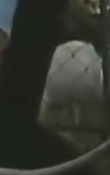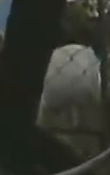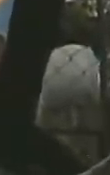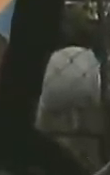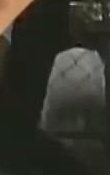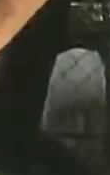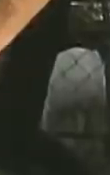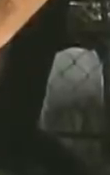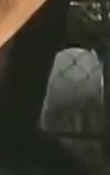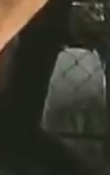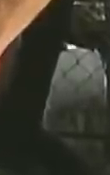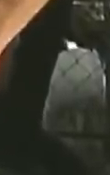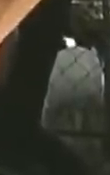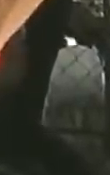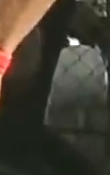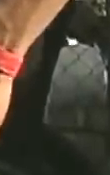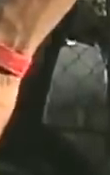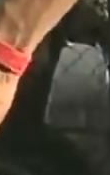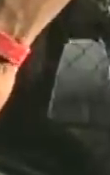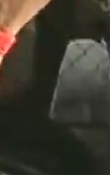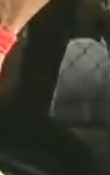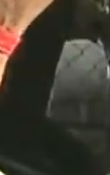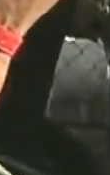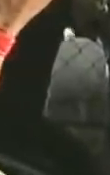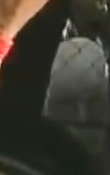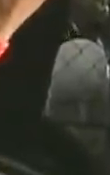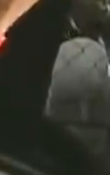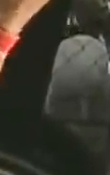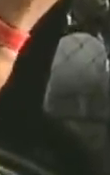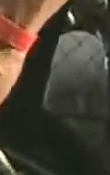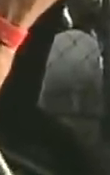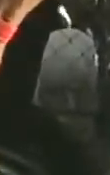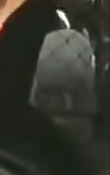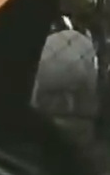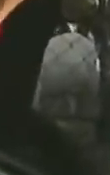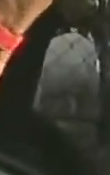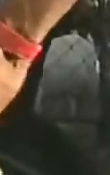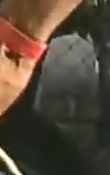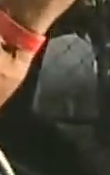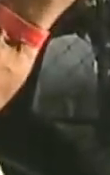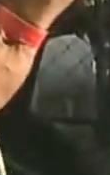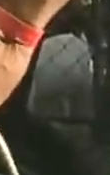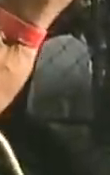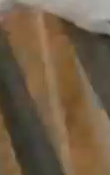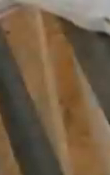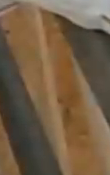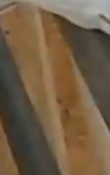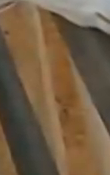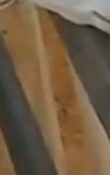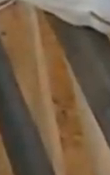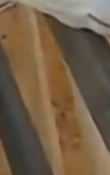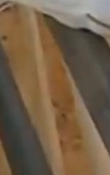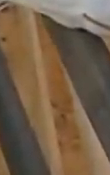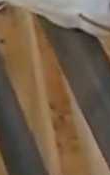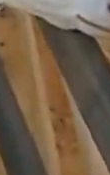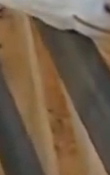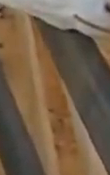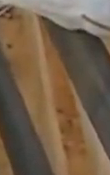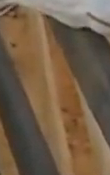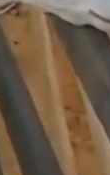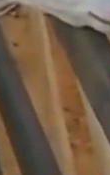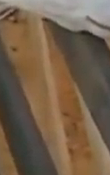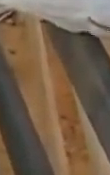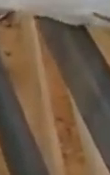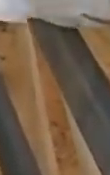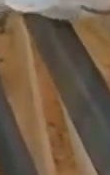superior de los 200 gramos día de peso. Es decir, una raza caprina especializada para hacer carne. Gracias,